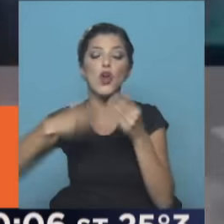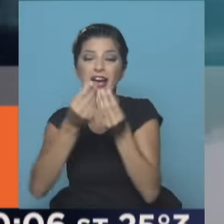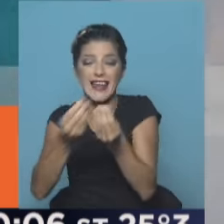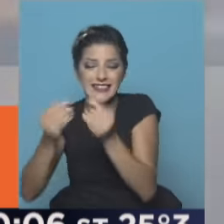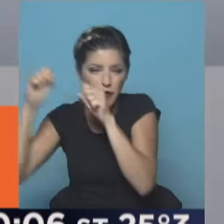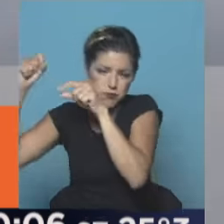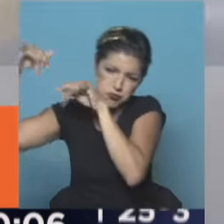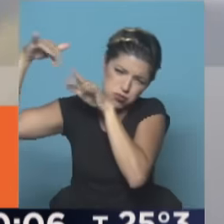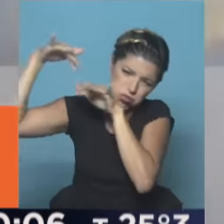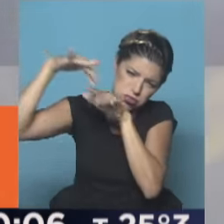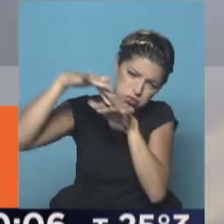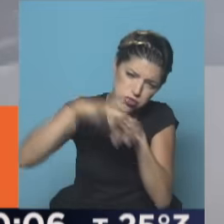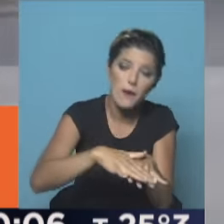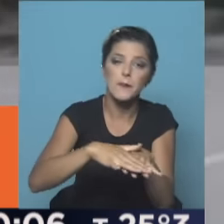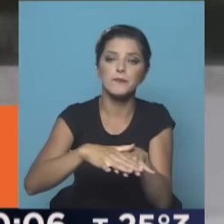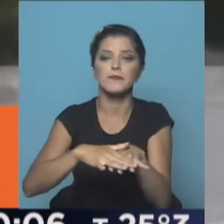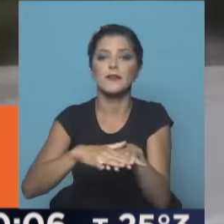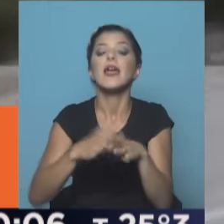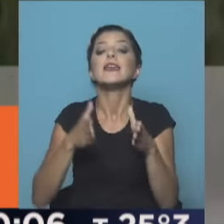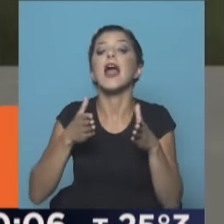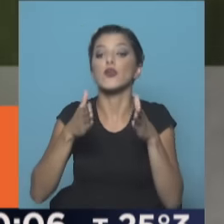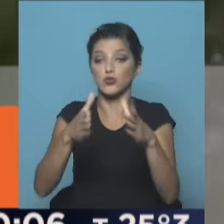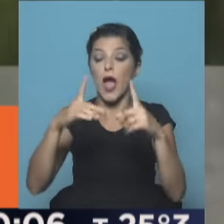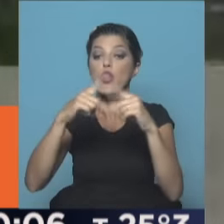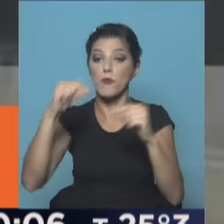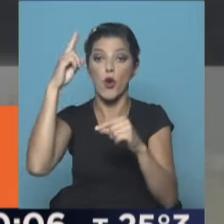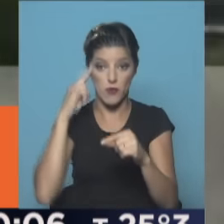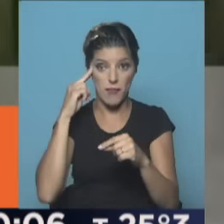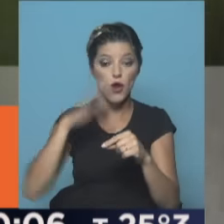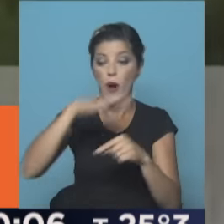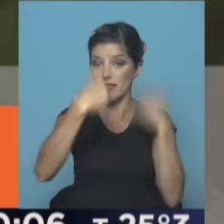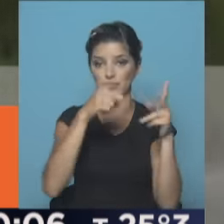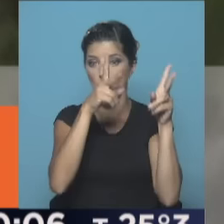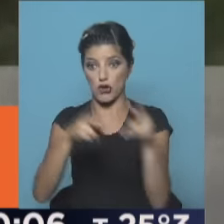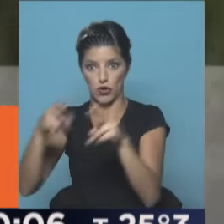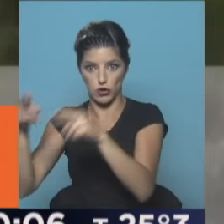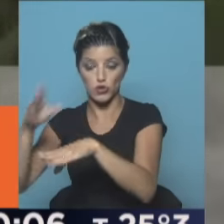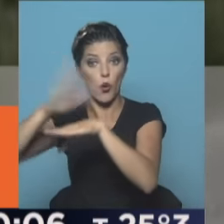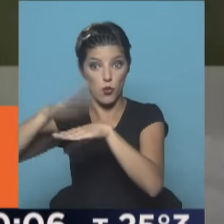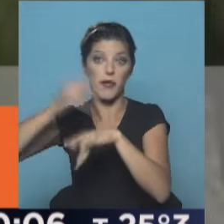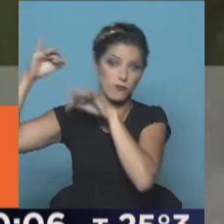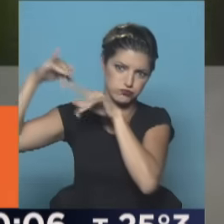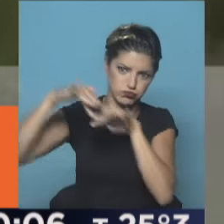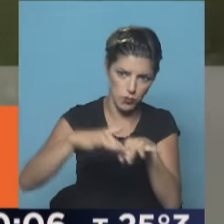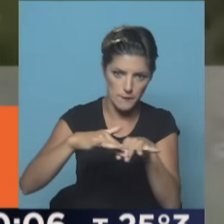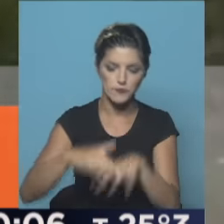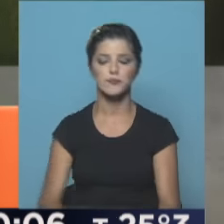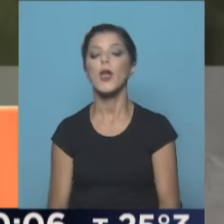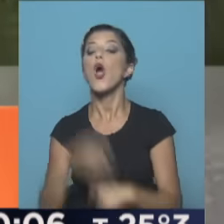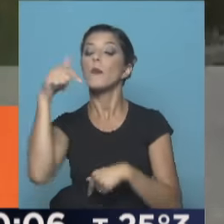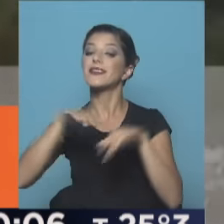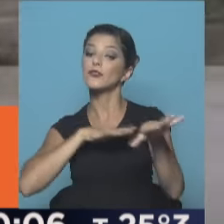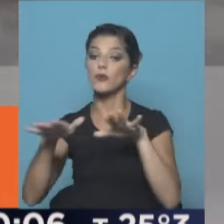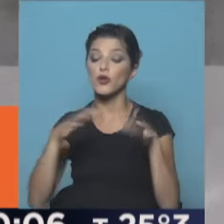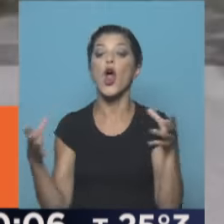que bajó desde los cerros y cortó en varios tramos la ruta 9. Ante la gravedad de esta situación, el gobierno provincial conformó